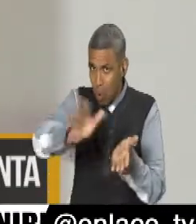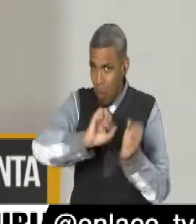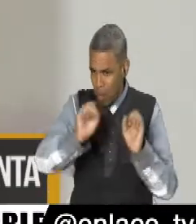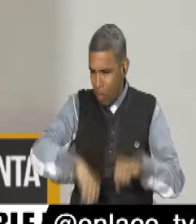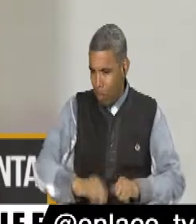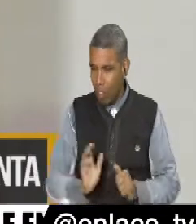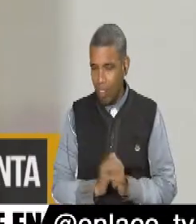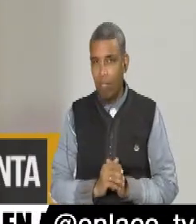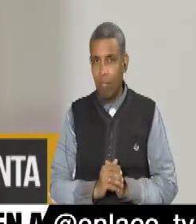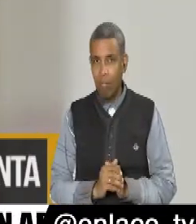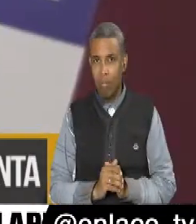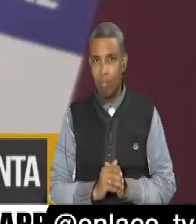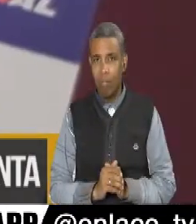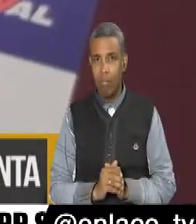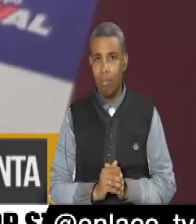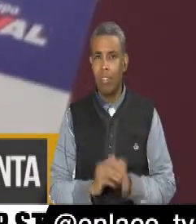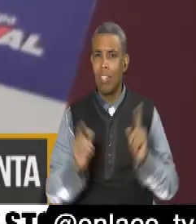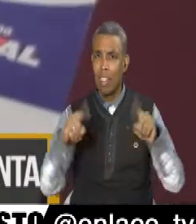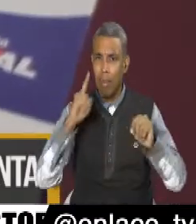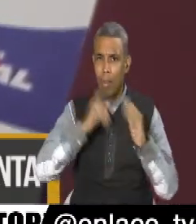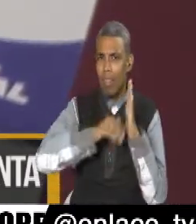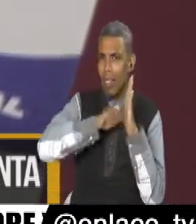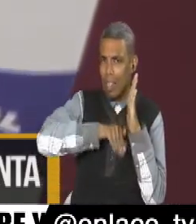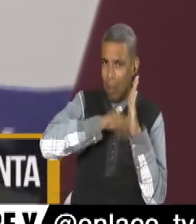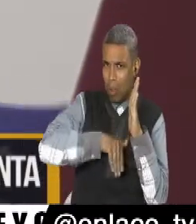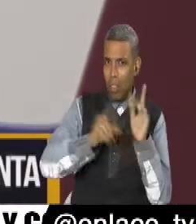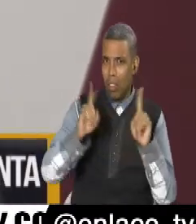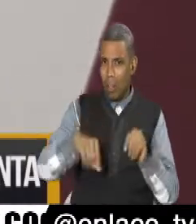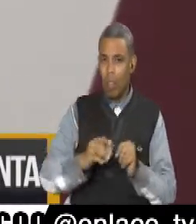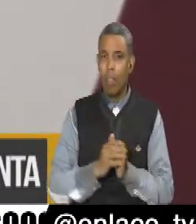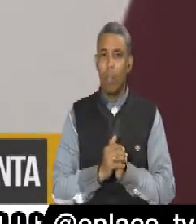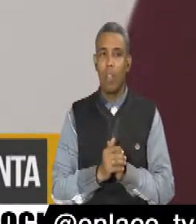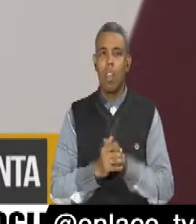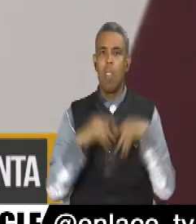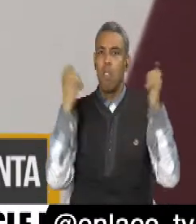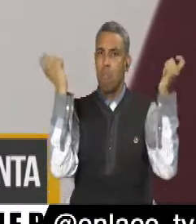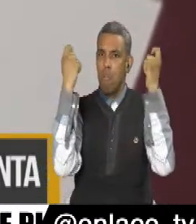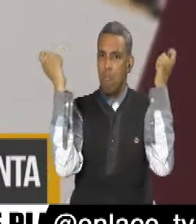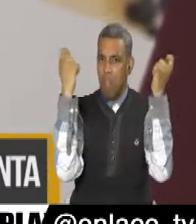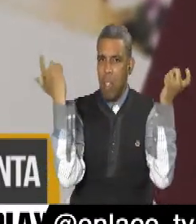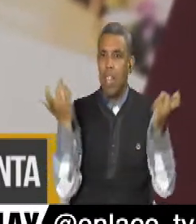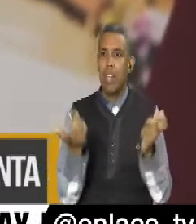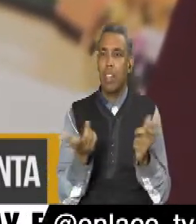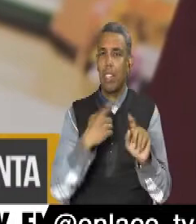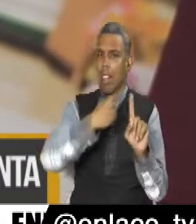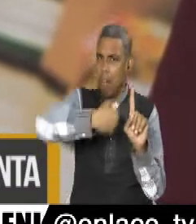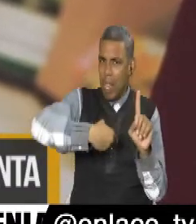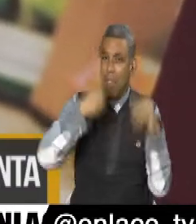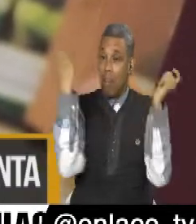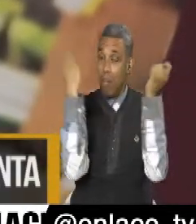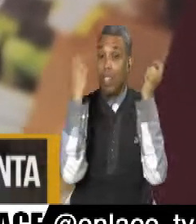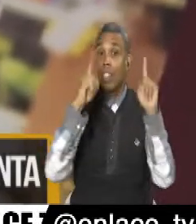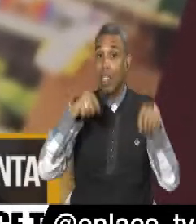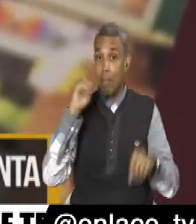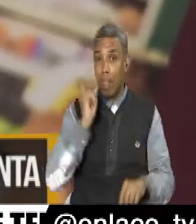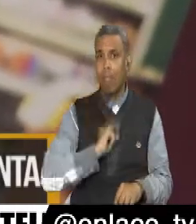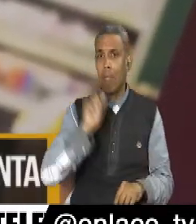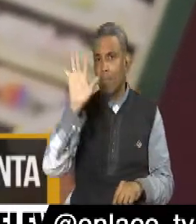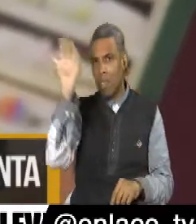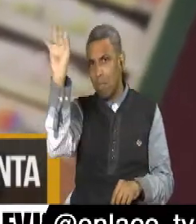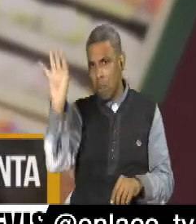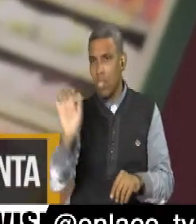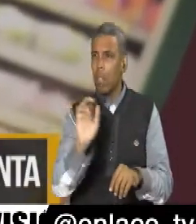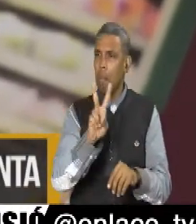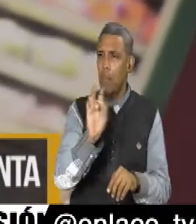Adicional, también todos los descuentos que ofrece Autoservicio La Quinta en sus ofertas del día o en el mes que lo tengan ellos pensados. ¿Qué es lo que